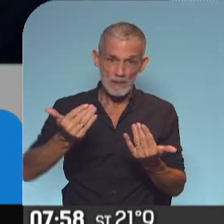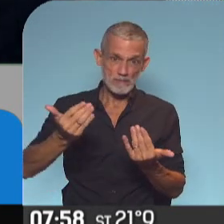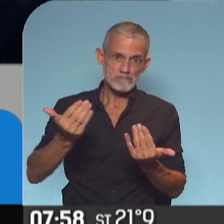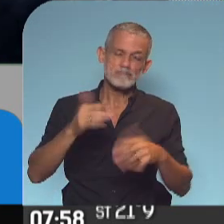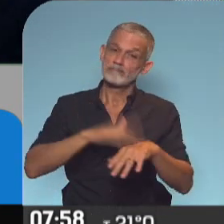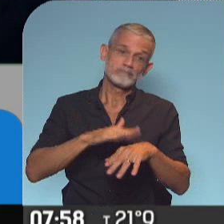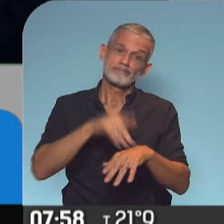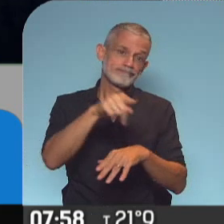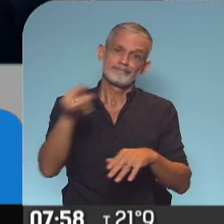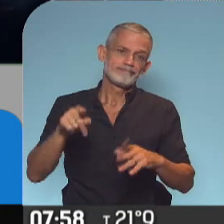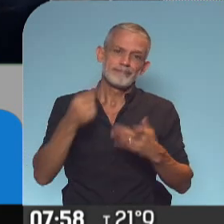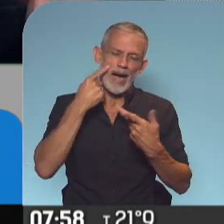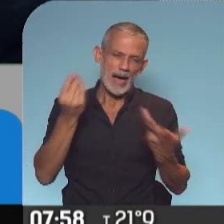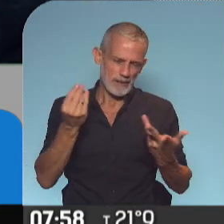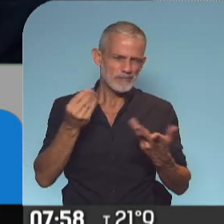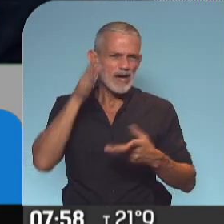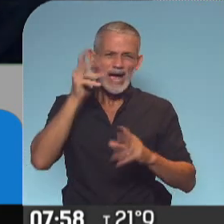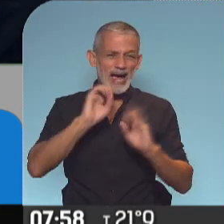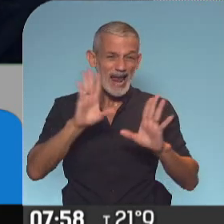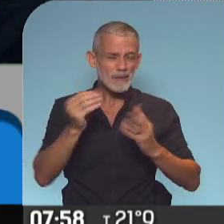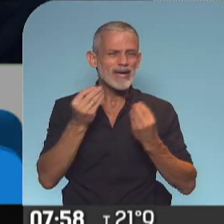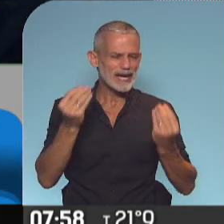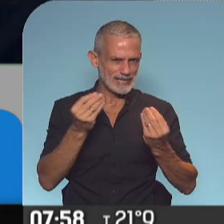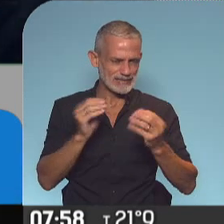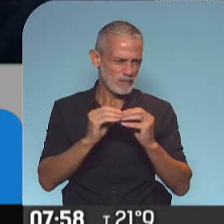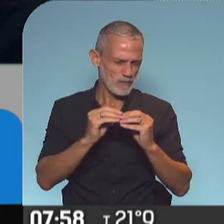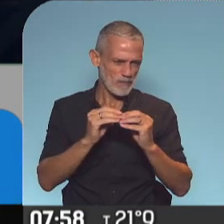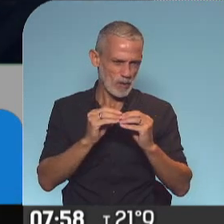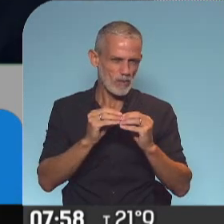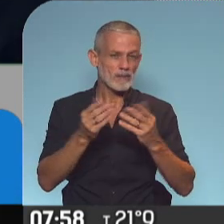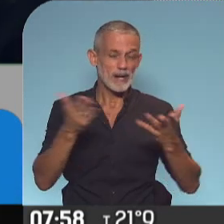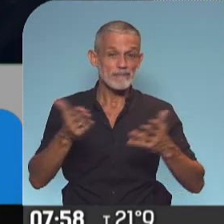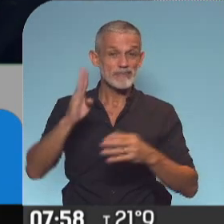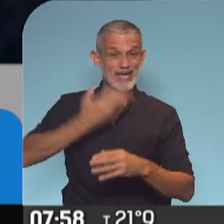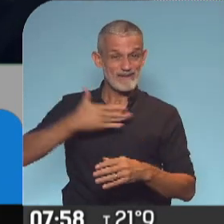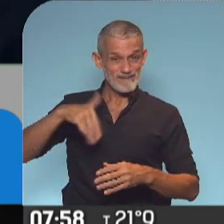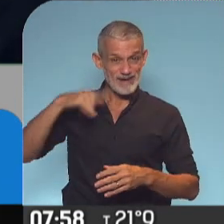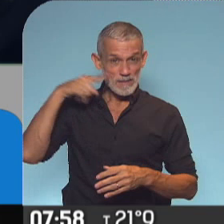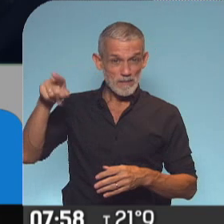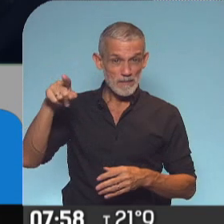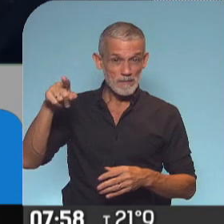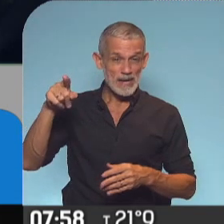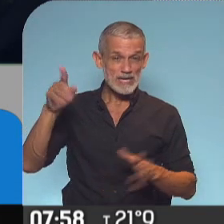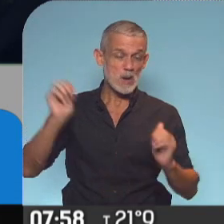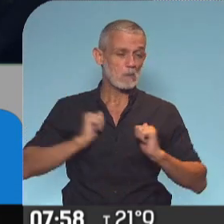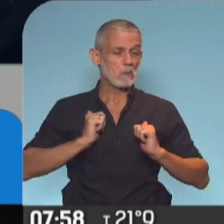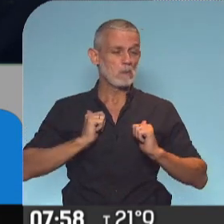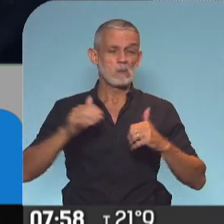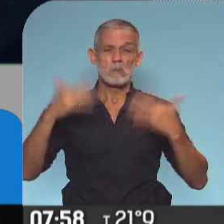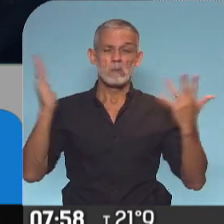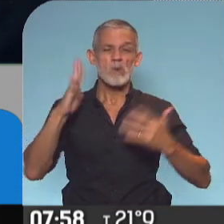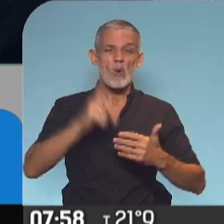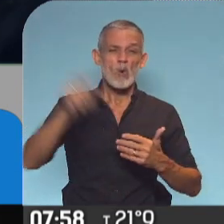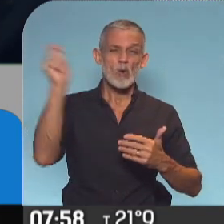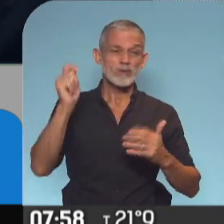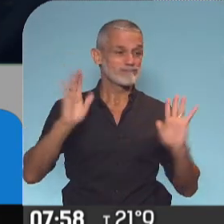tipo de responsabilidades. Ahora, lo grave del problema es que el Fondo Monetario es inmune a cualquier acción